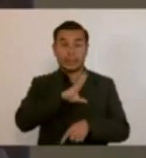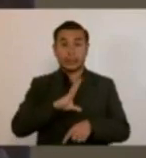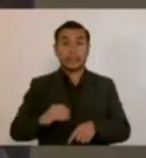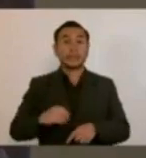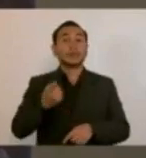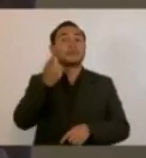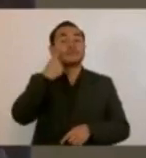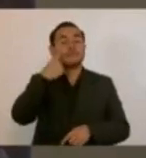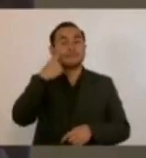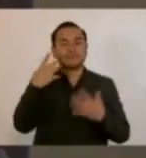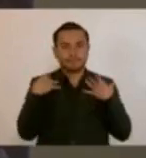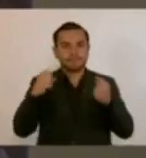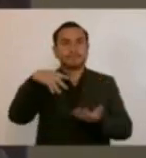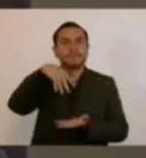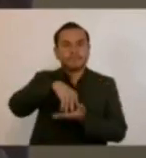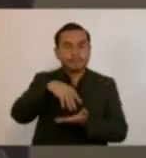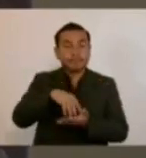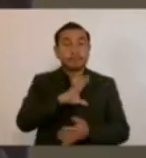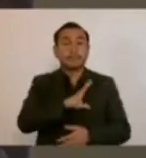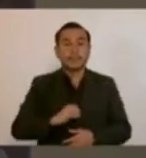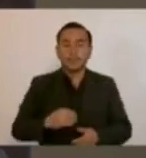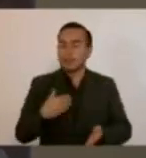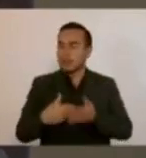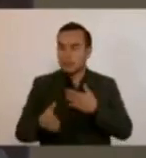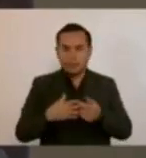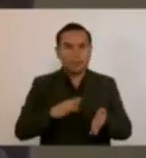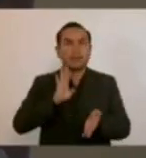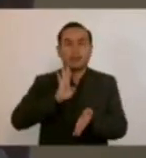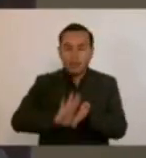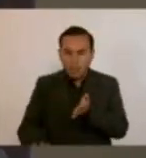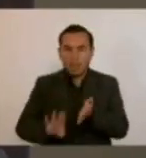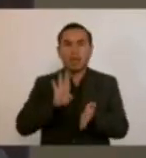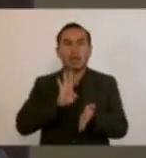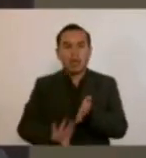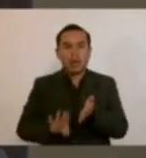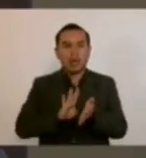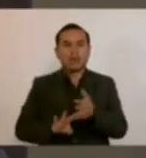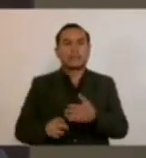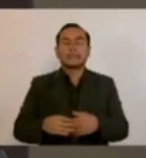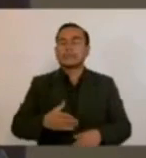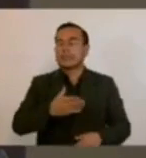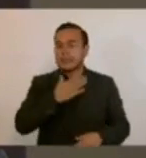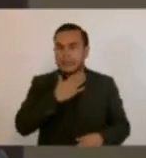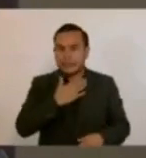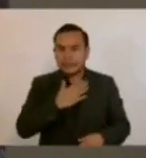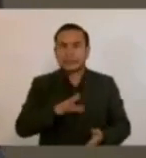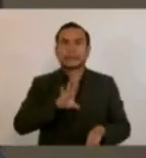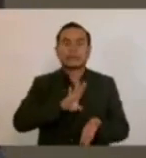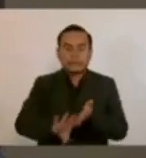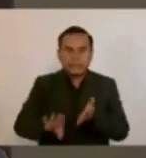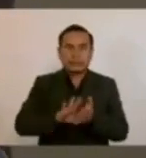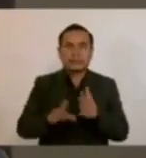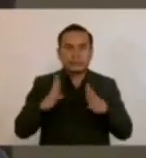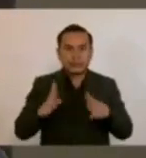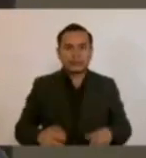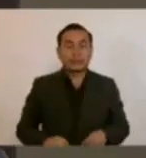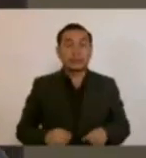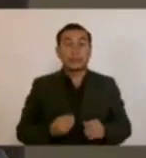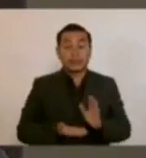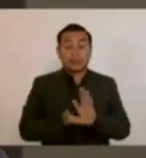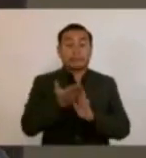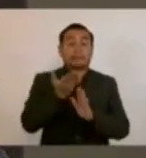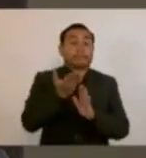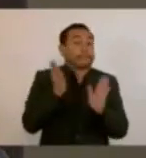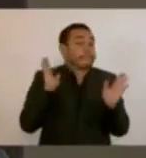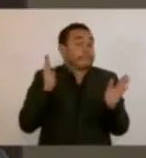el pueblo salvadoreño. Tenga costos económicos, no tenga costos económicos, le cueste al gobierno dinero mucho, le cueste medio, le cueste poco,